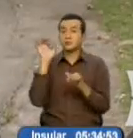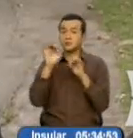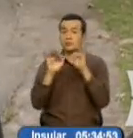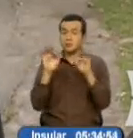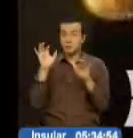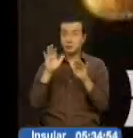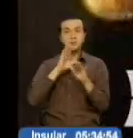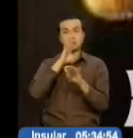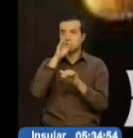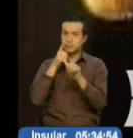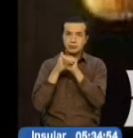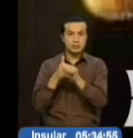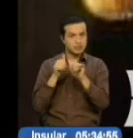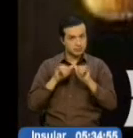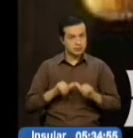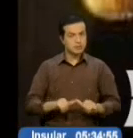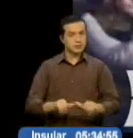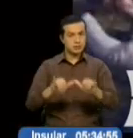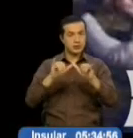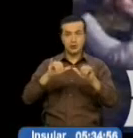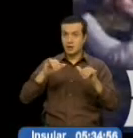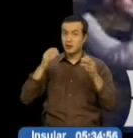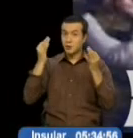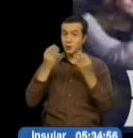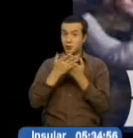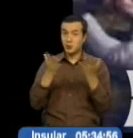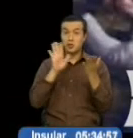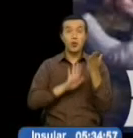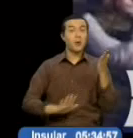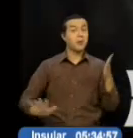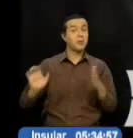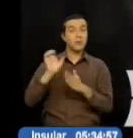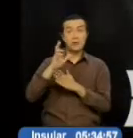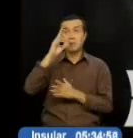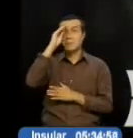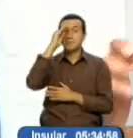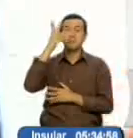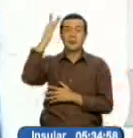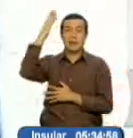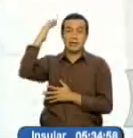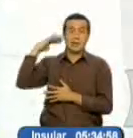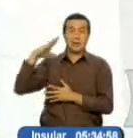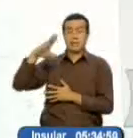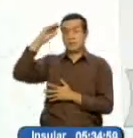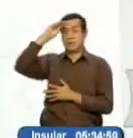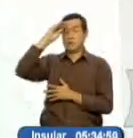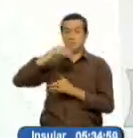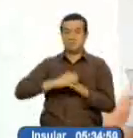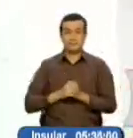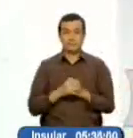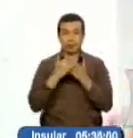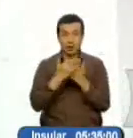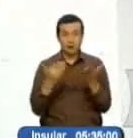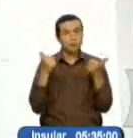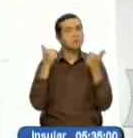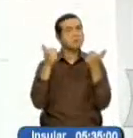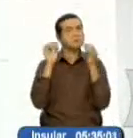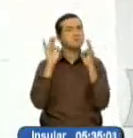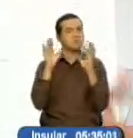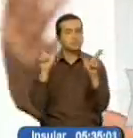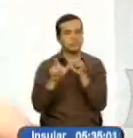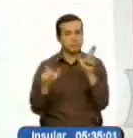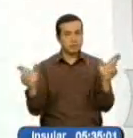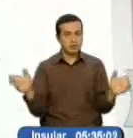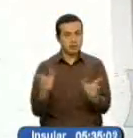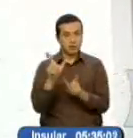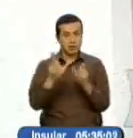sean permanentes. Y gracias a esta iniciativa, los ecuatorianos podrán conocer mejor su historia. Me parece muy bueno porque eso inculca a todos los ciudadanos